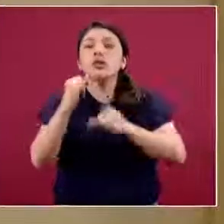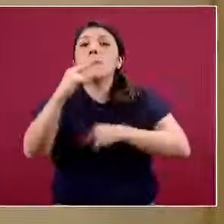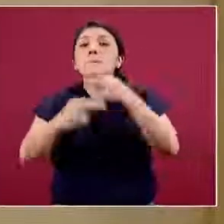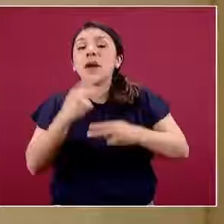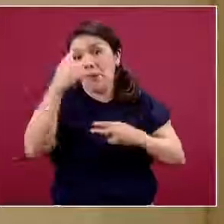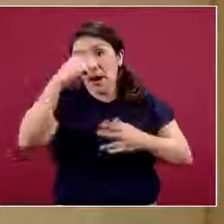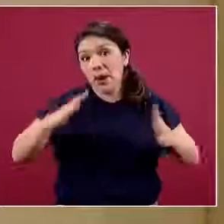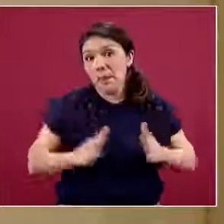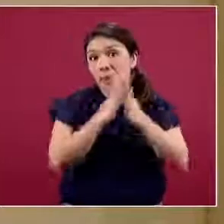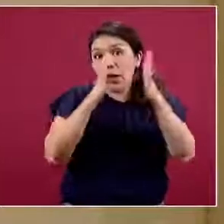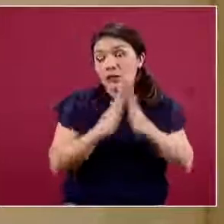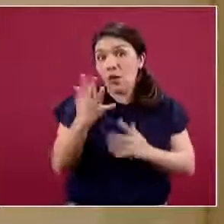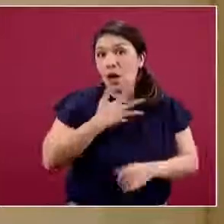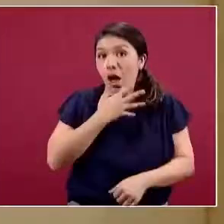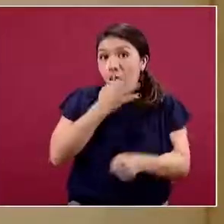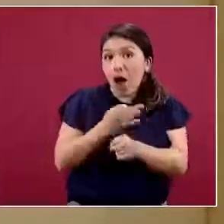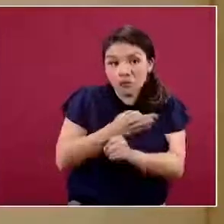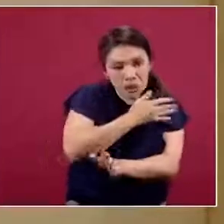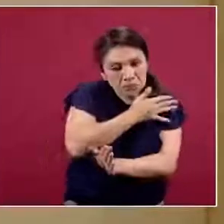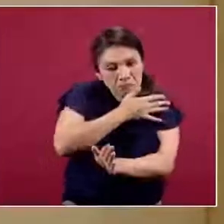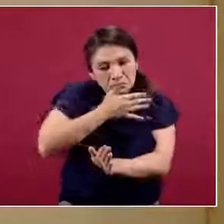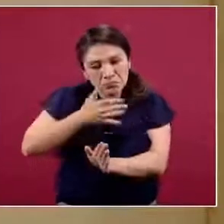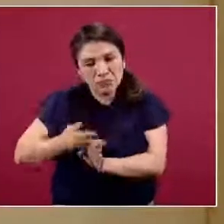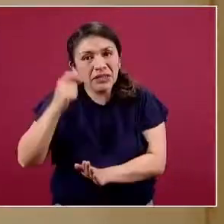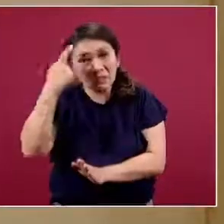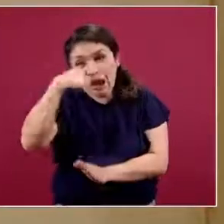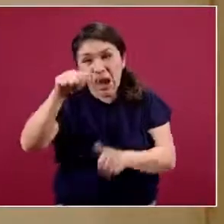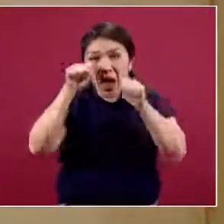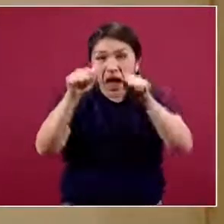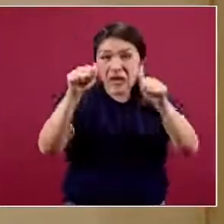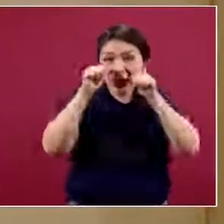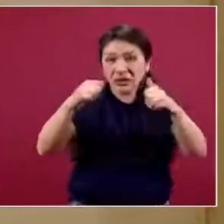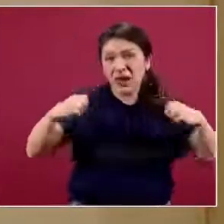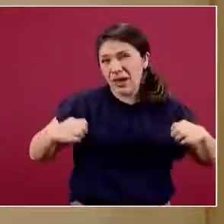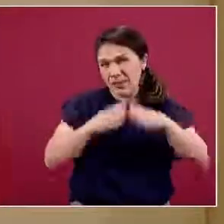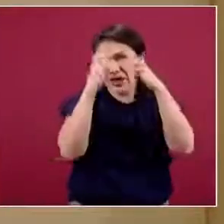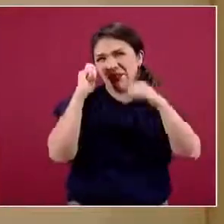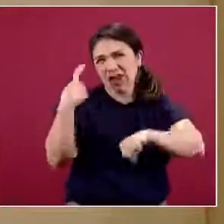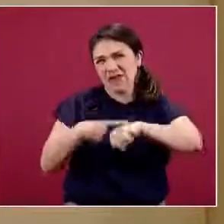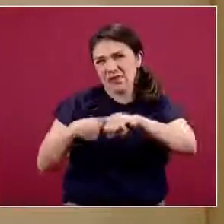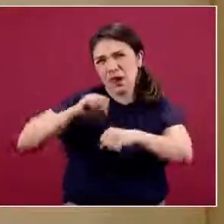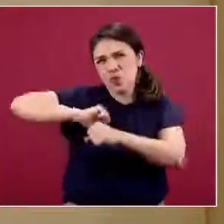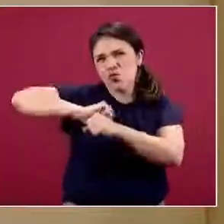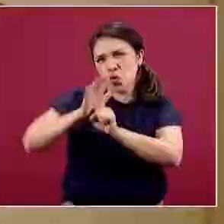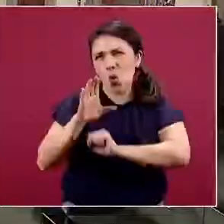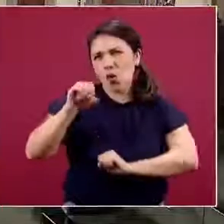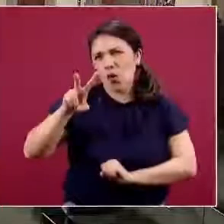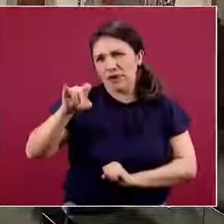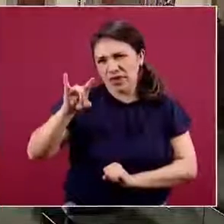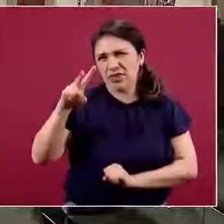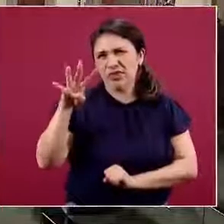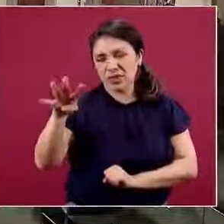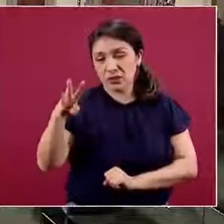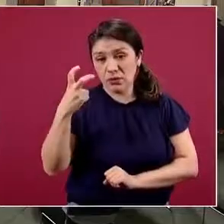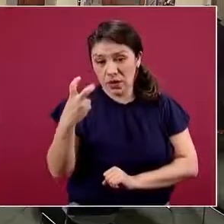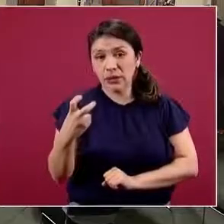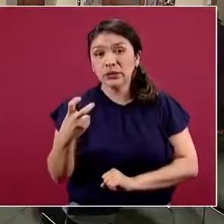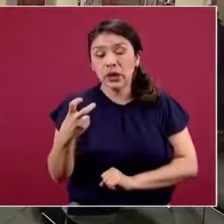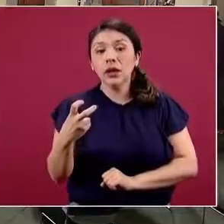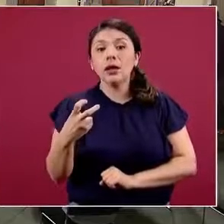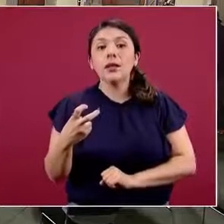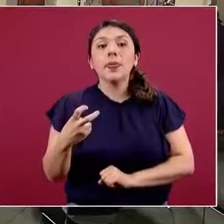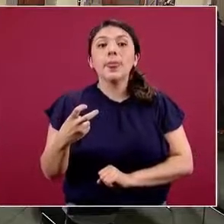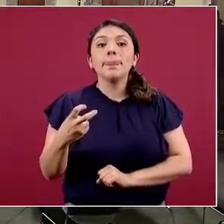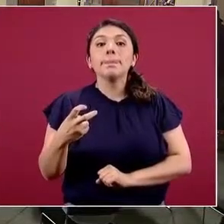a participar y que están participando ahora en la atención de la emergencia, que es la pandemia por el SARS-CoV-2